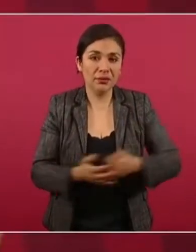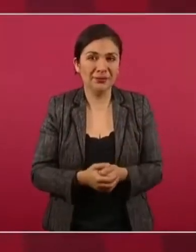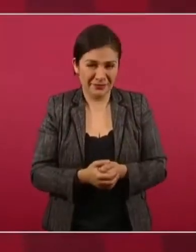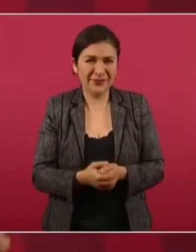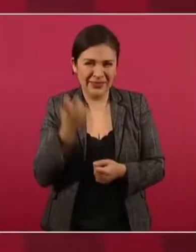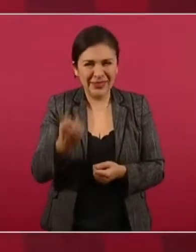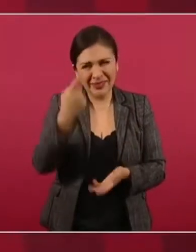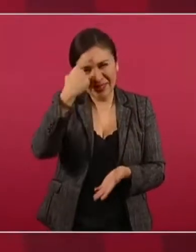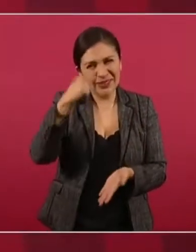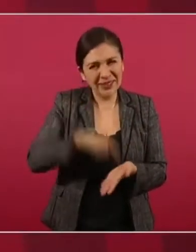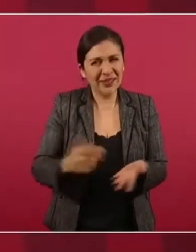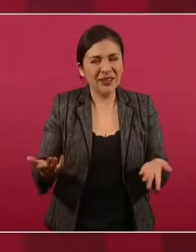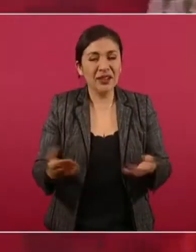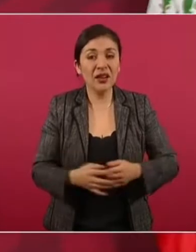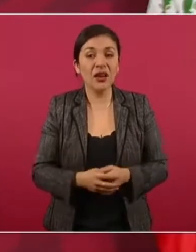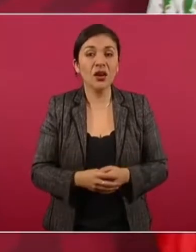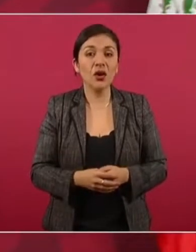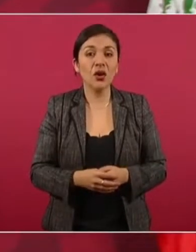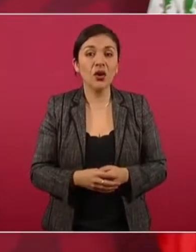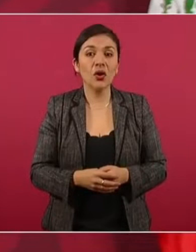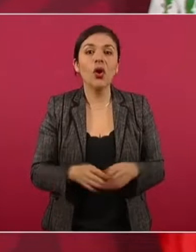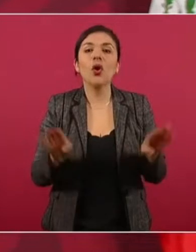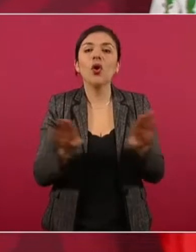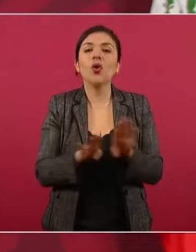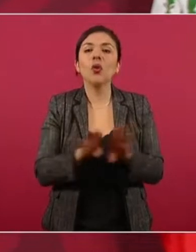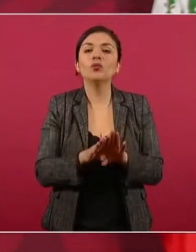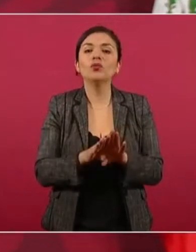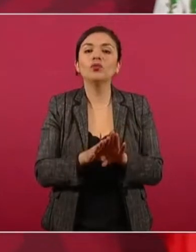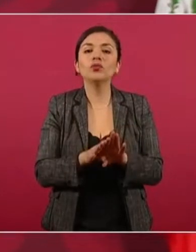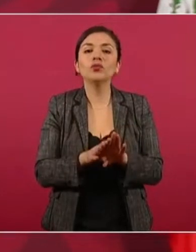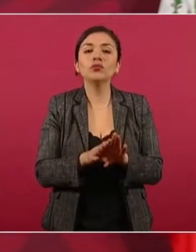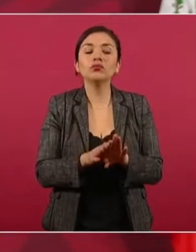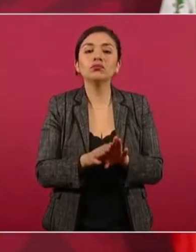Imagínense que voy a